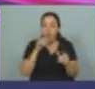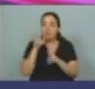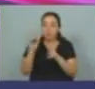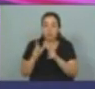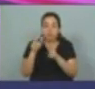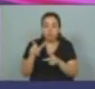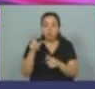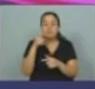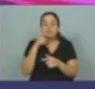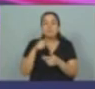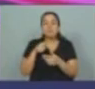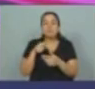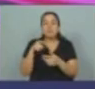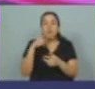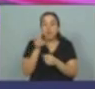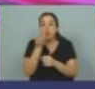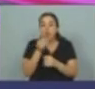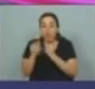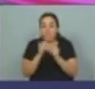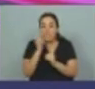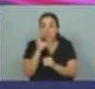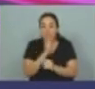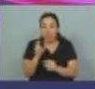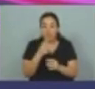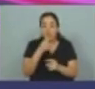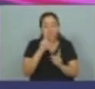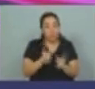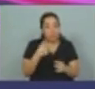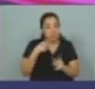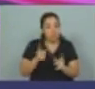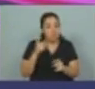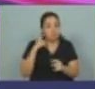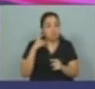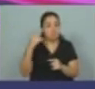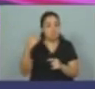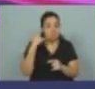tengo grabaciones de voces, digo, tengo diálogos grabados, porque son